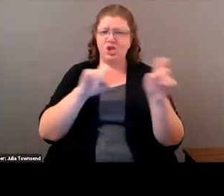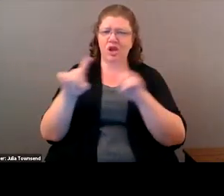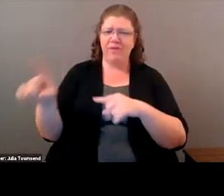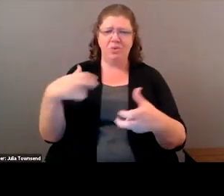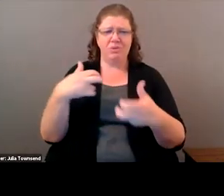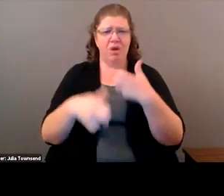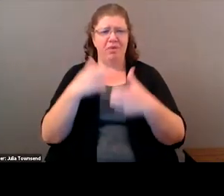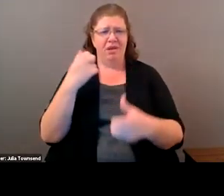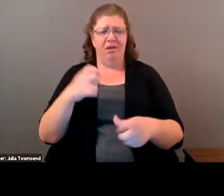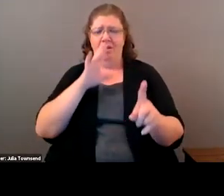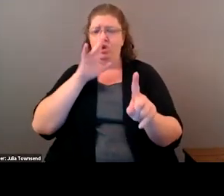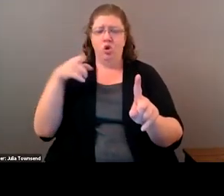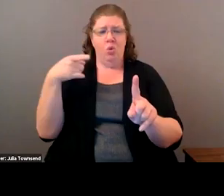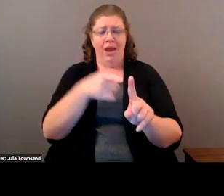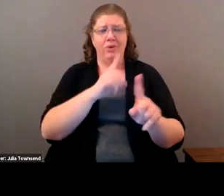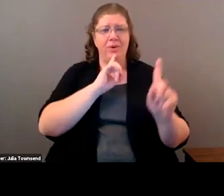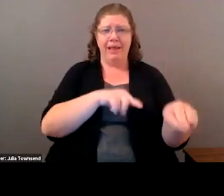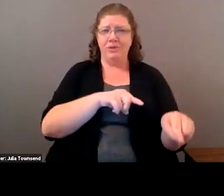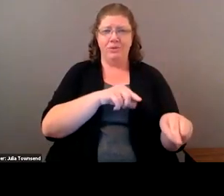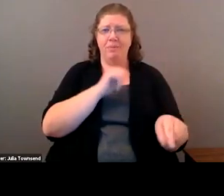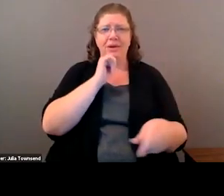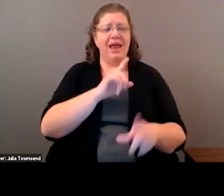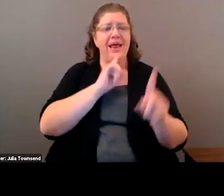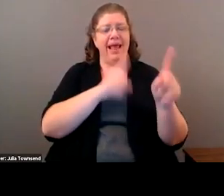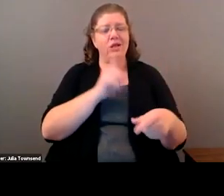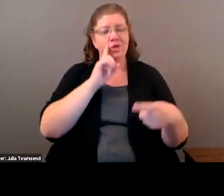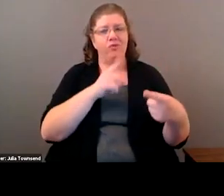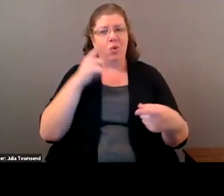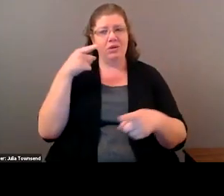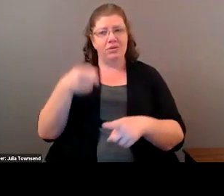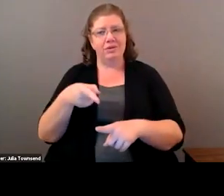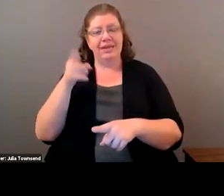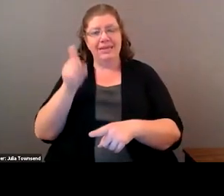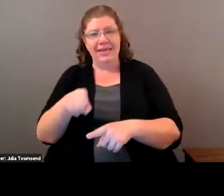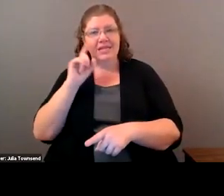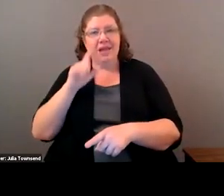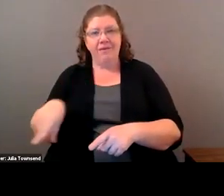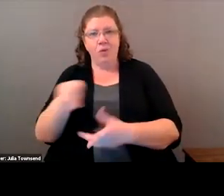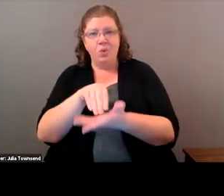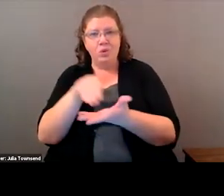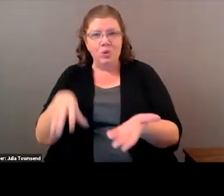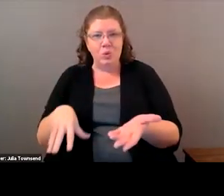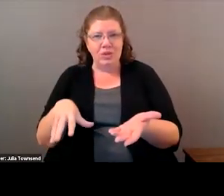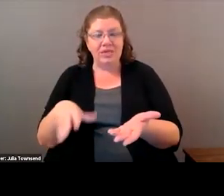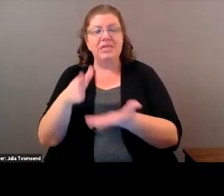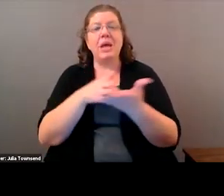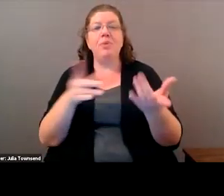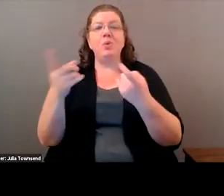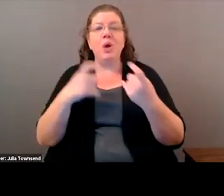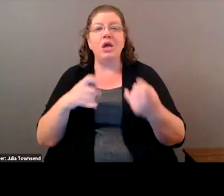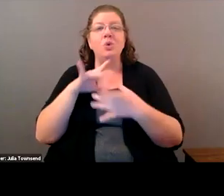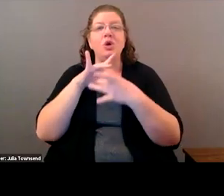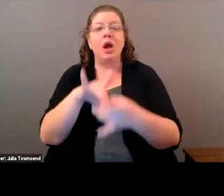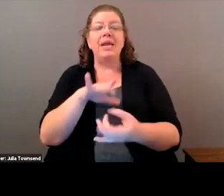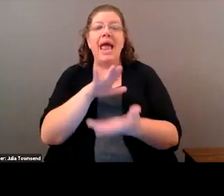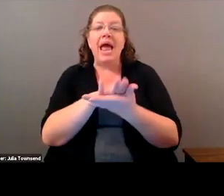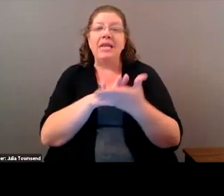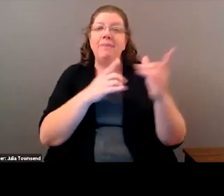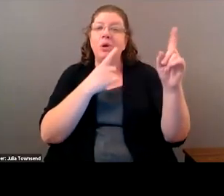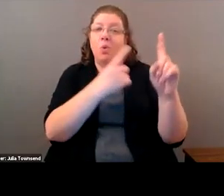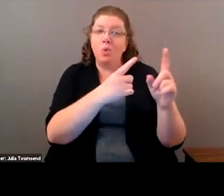problemática las preguntas estaban dirigidas a una respuesta pero las respuestas no atendían las necesidades específicas a los estudiantes